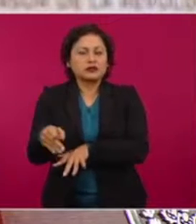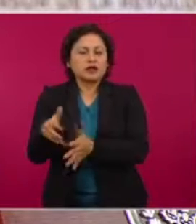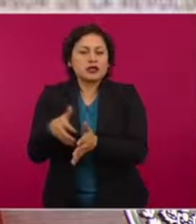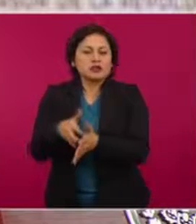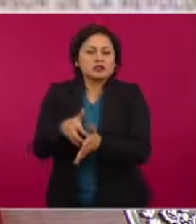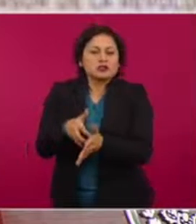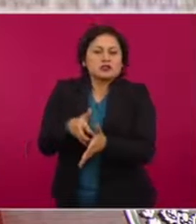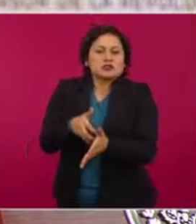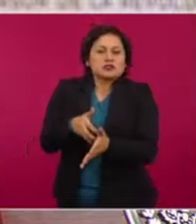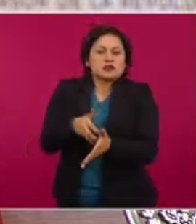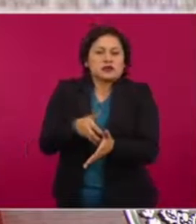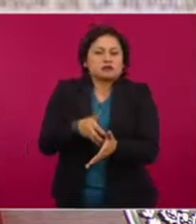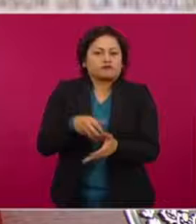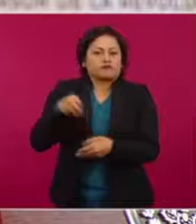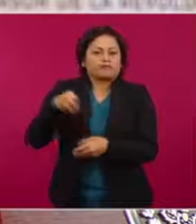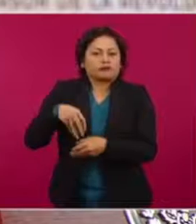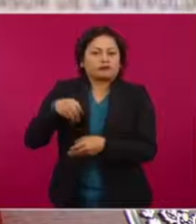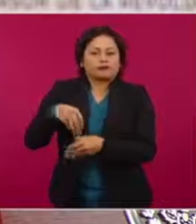1,000 millones de pesos